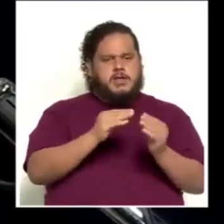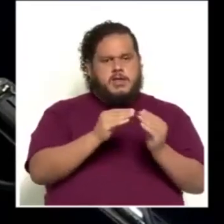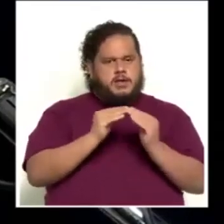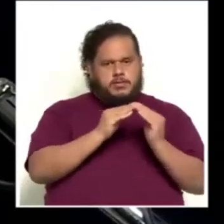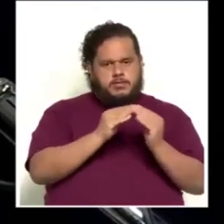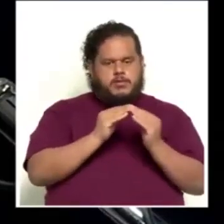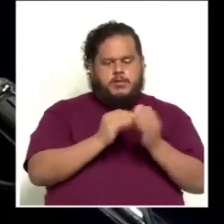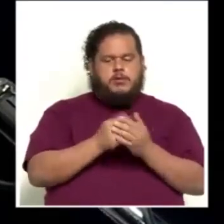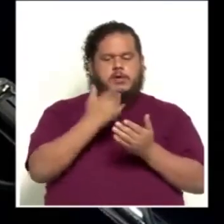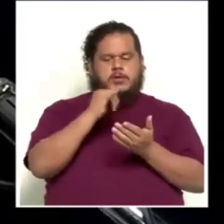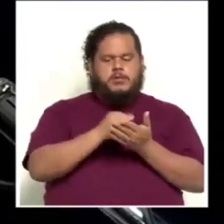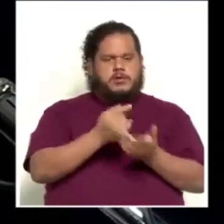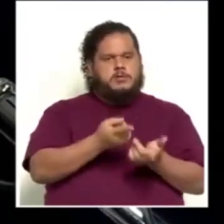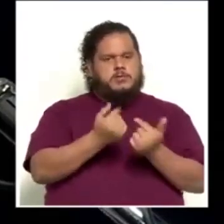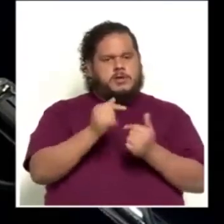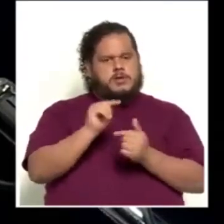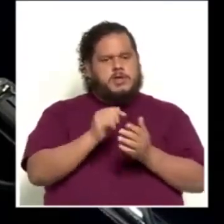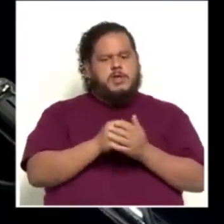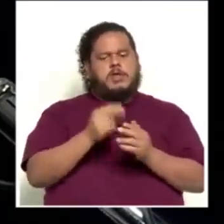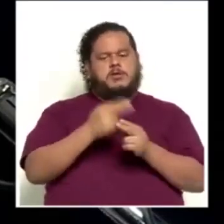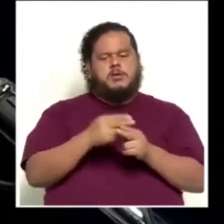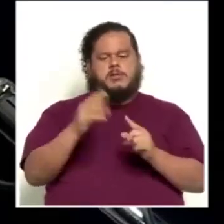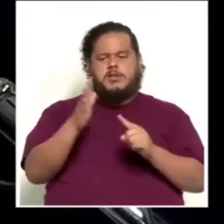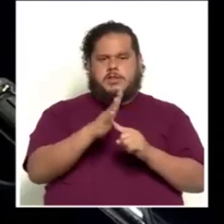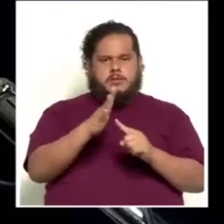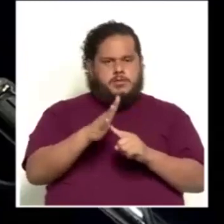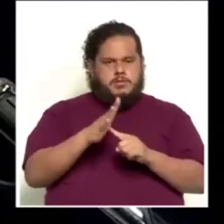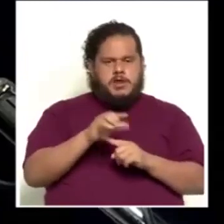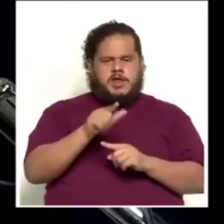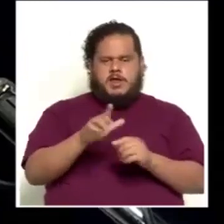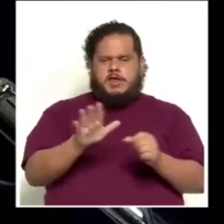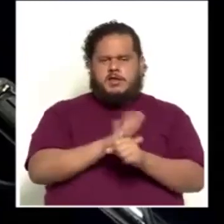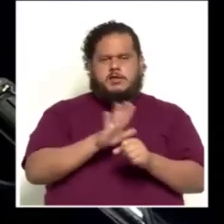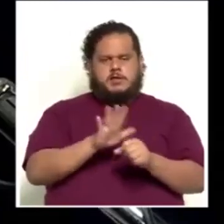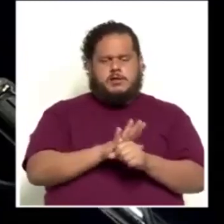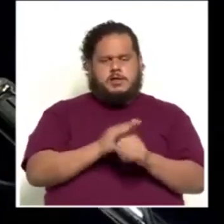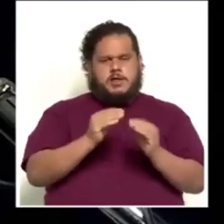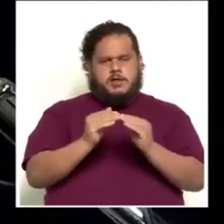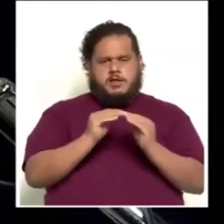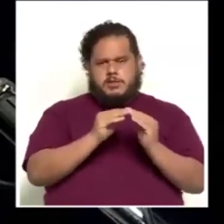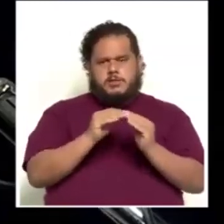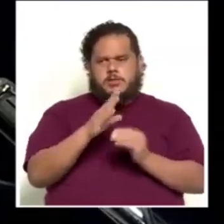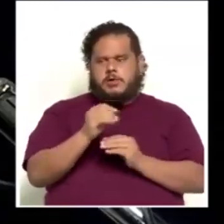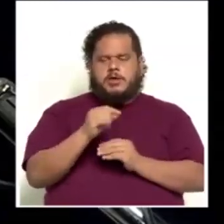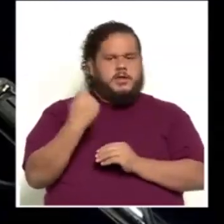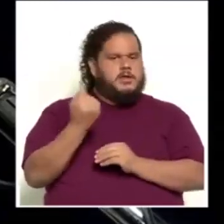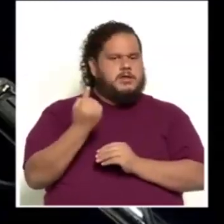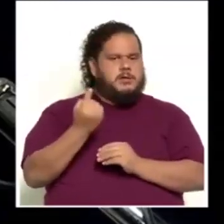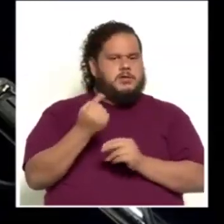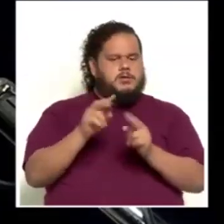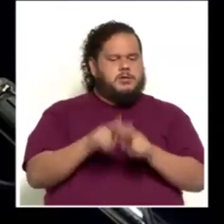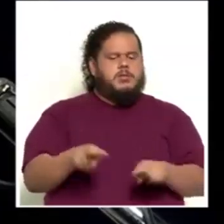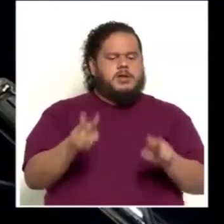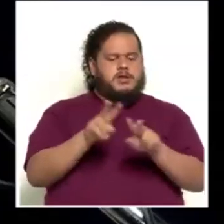eso proviene de ahí el nombre del populismo, de esa totalidad llamada pueblo, y que es el único válida y legítimamente